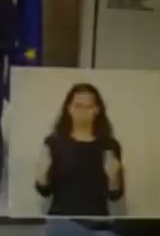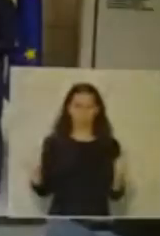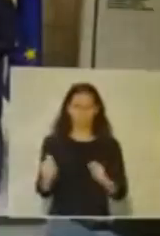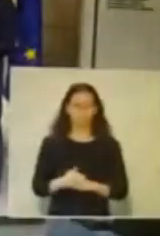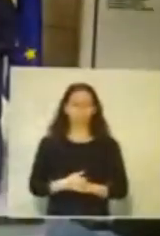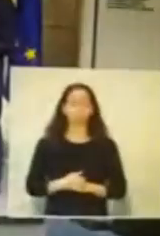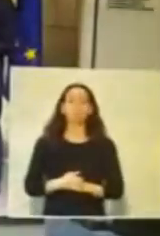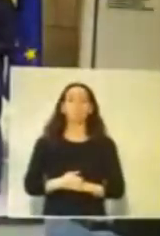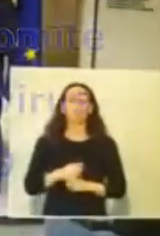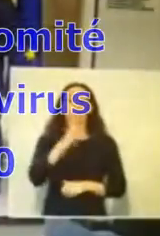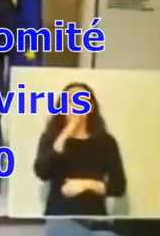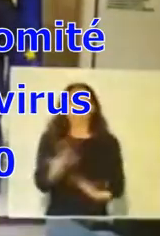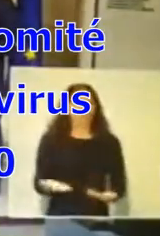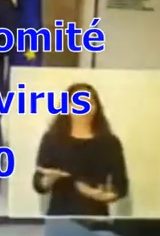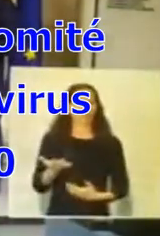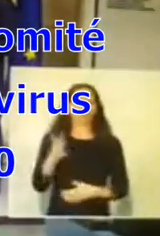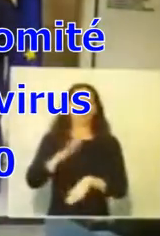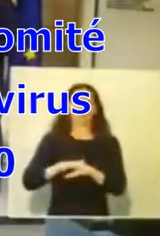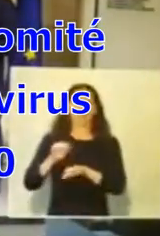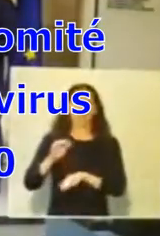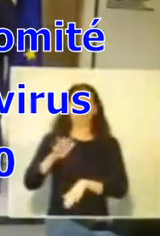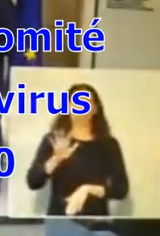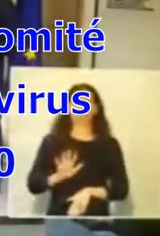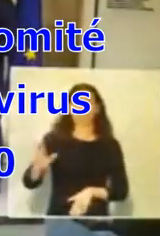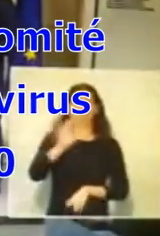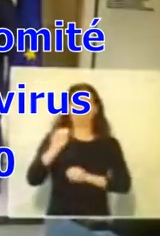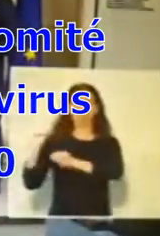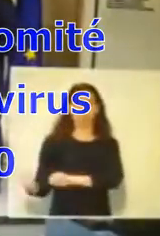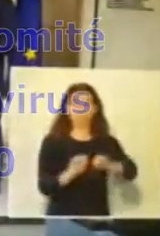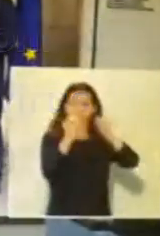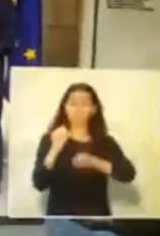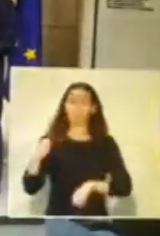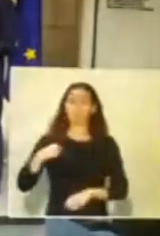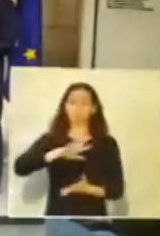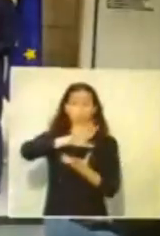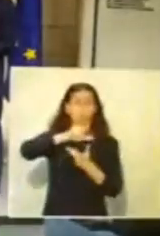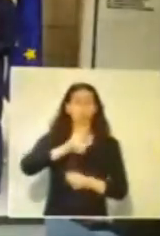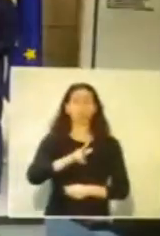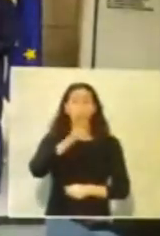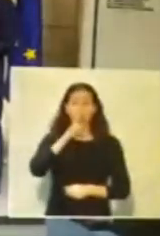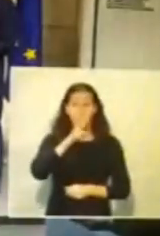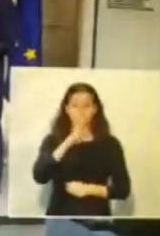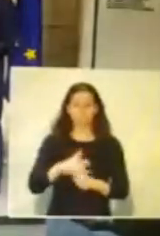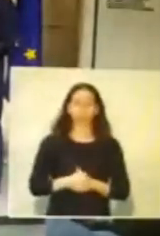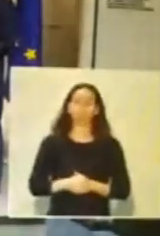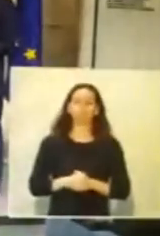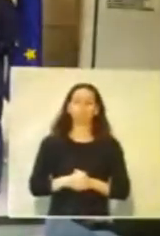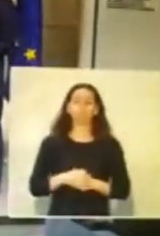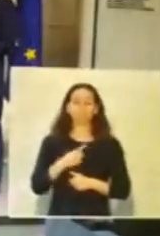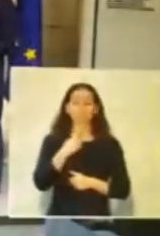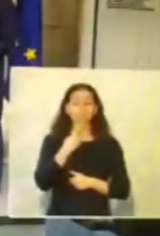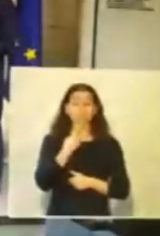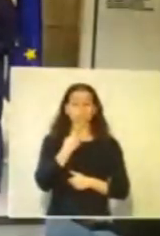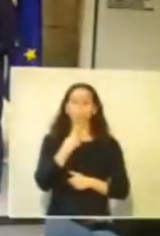pregunta para el jefe del Estado Mayor de la Defensa, que llega desde el diario local de Huelva, lamardeonuba.es. ¿Está previsto que la